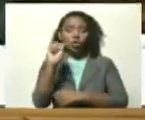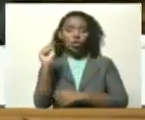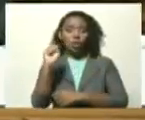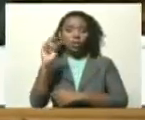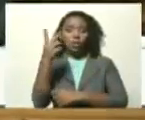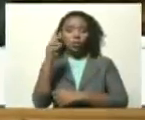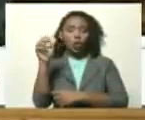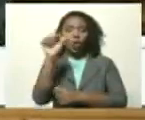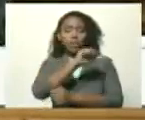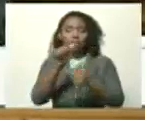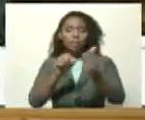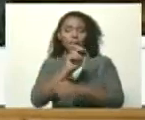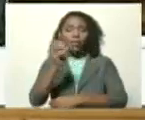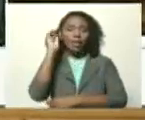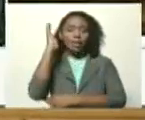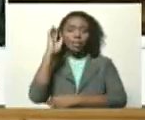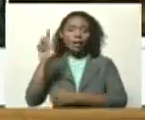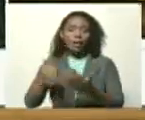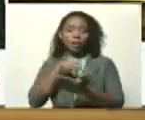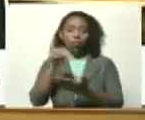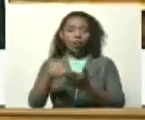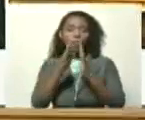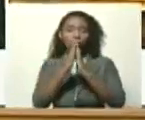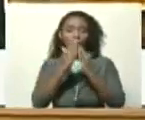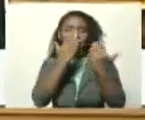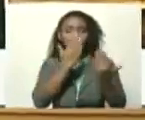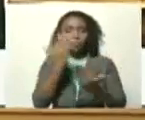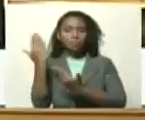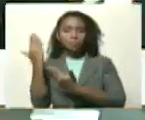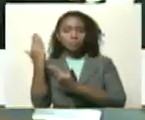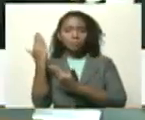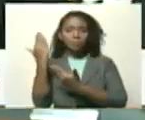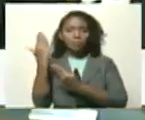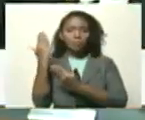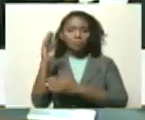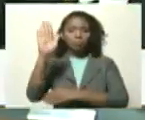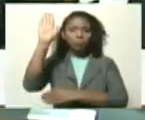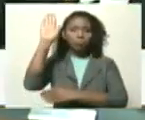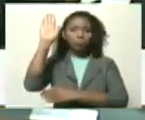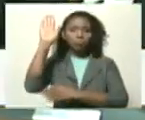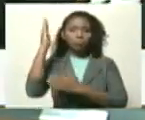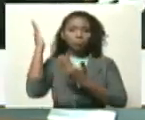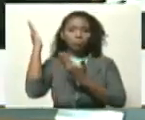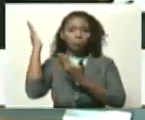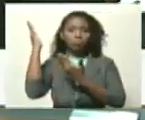segundo vicepresidente de la Asamblea Nacional, por favor, sírvanse a manifestarlo con la señal de costumbre.